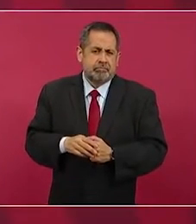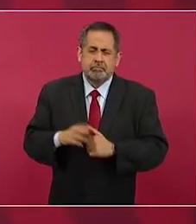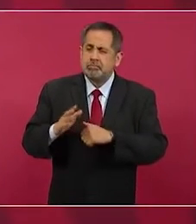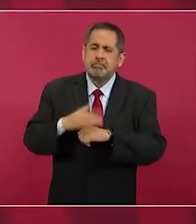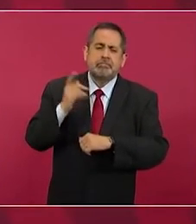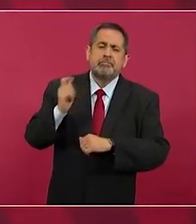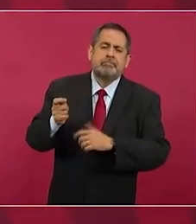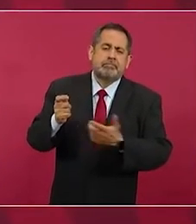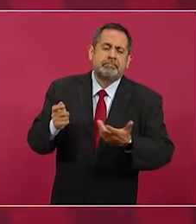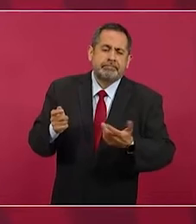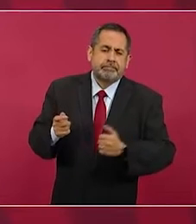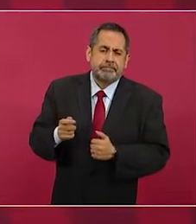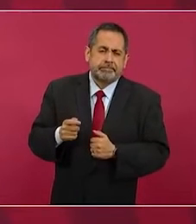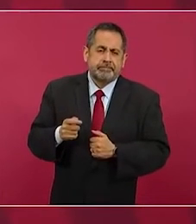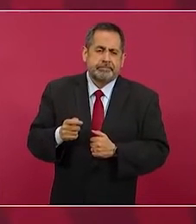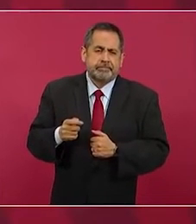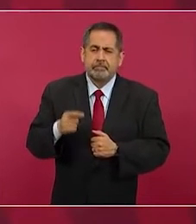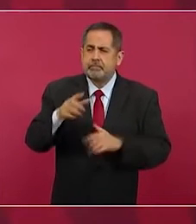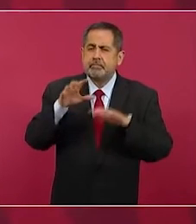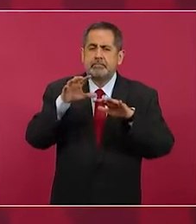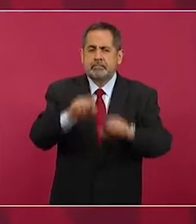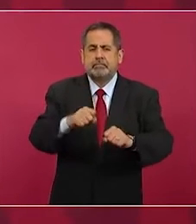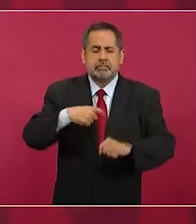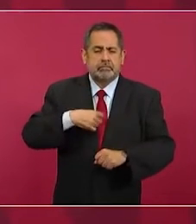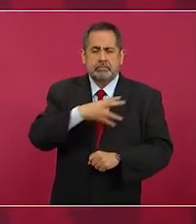porque tienen preso a mi hijo